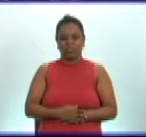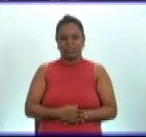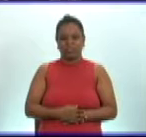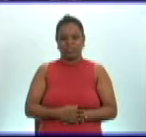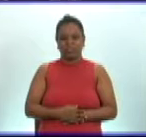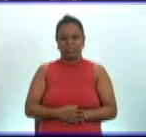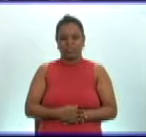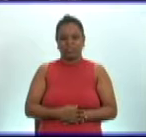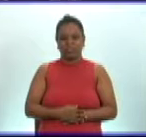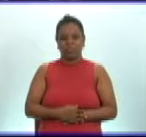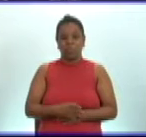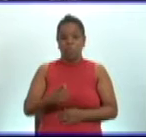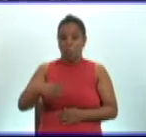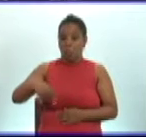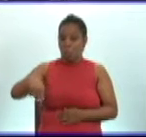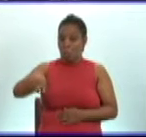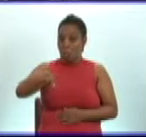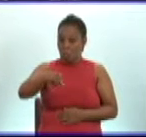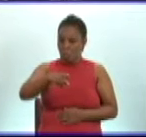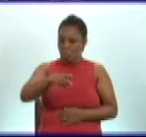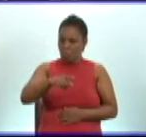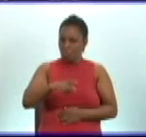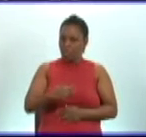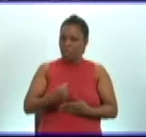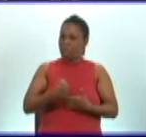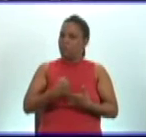¿Usted se va a convertir en cómplice de semejante acto?